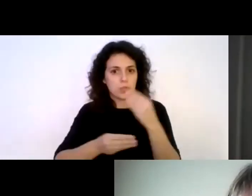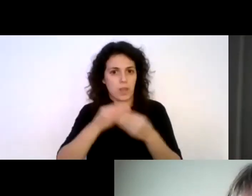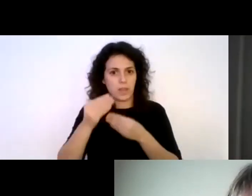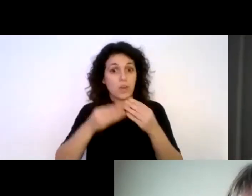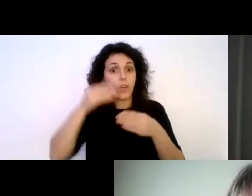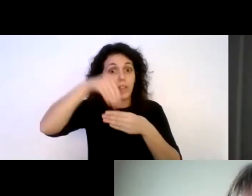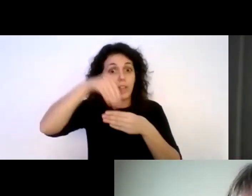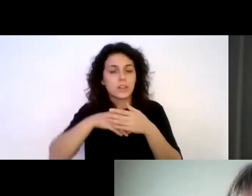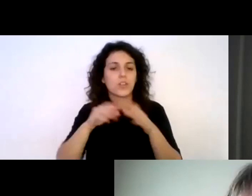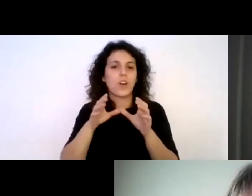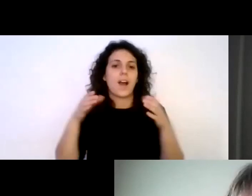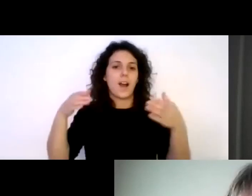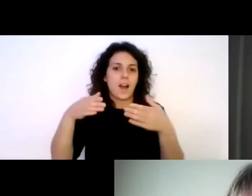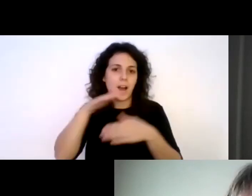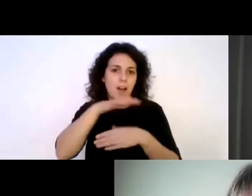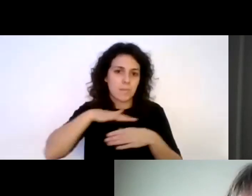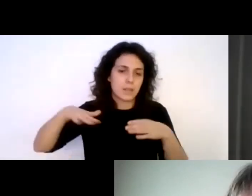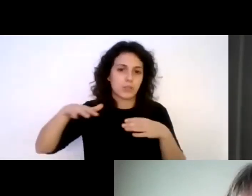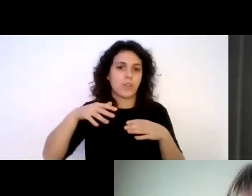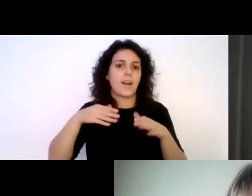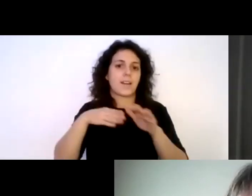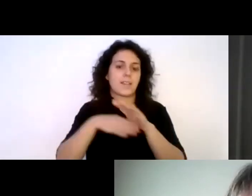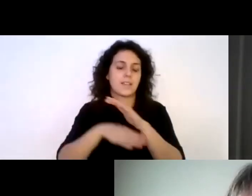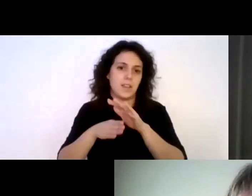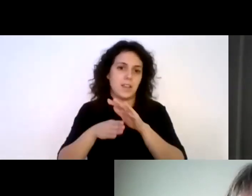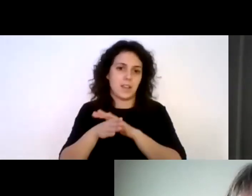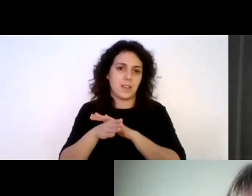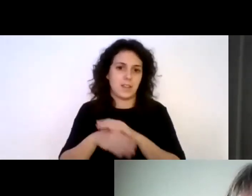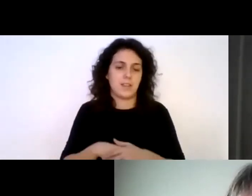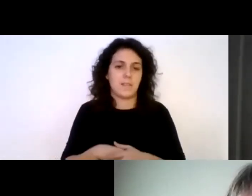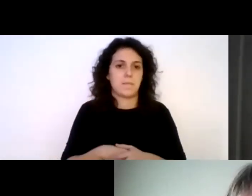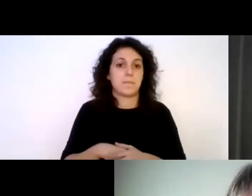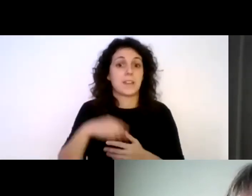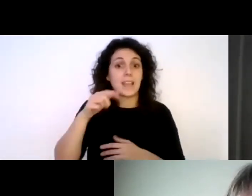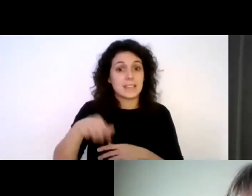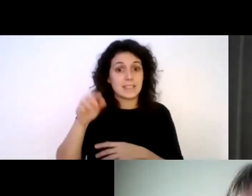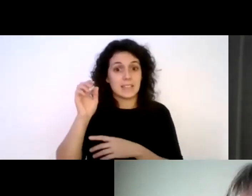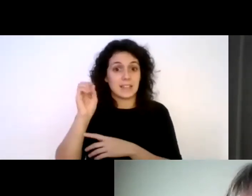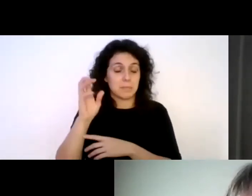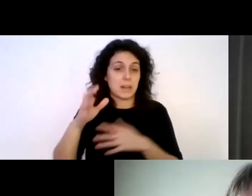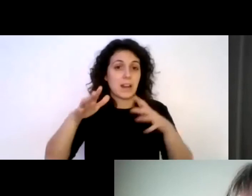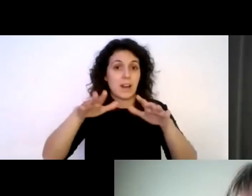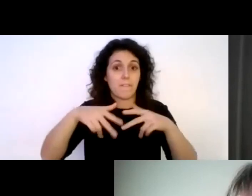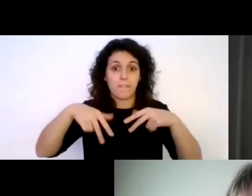la accesibilidad. Sería muy interesante concluir este panel.